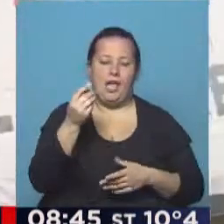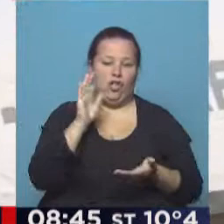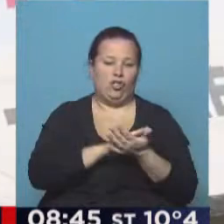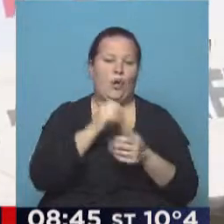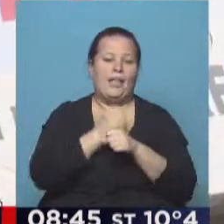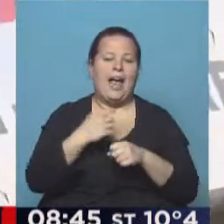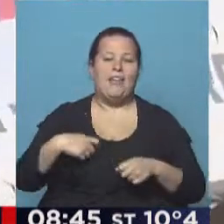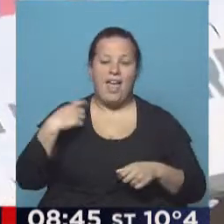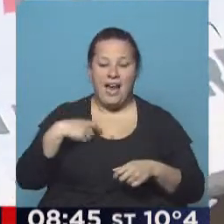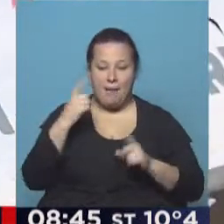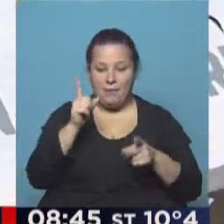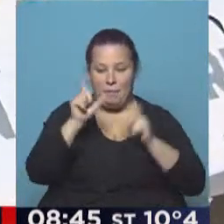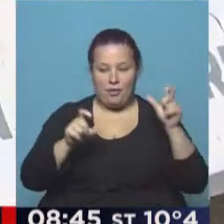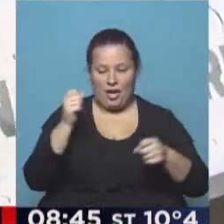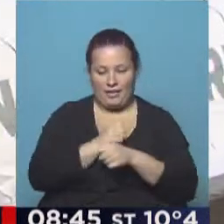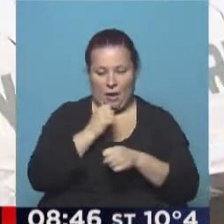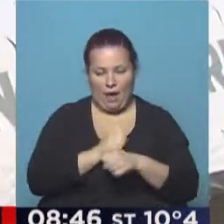gremial de los propios trabajadores